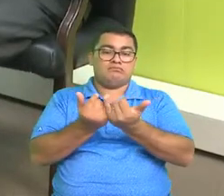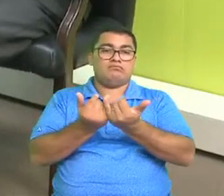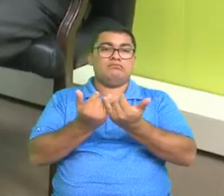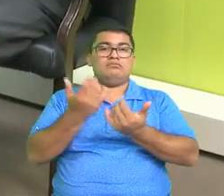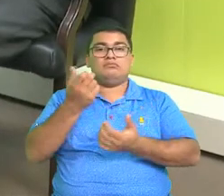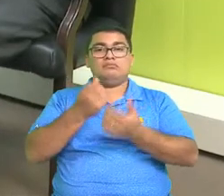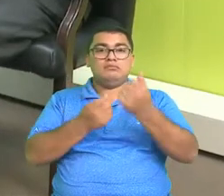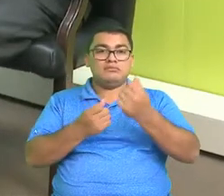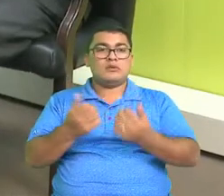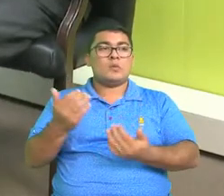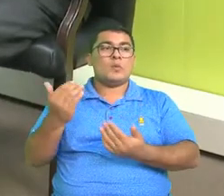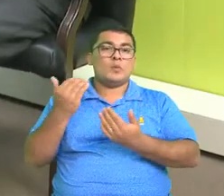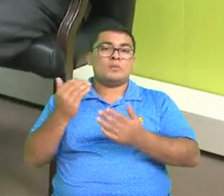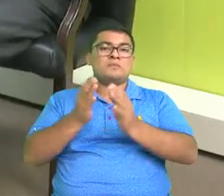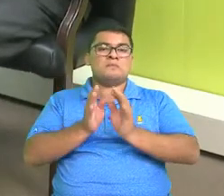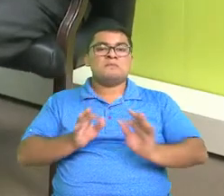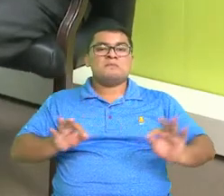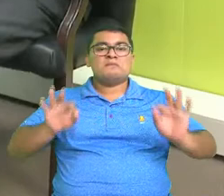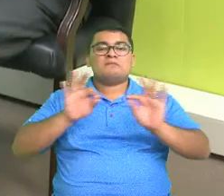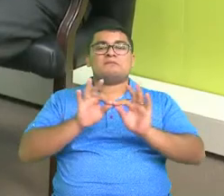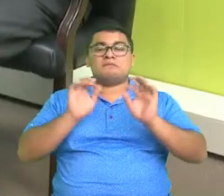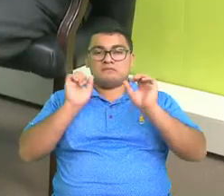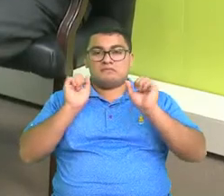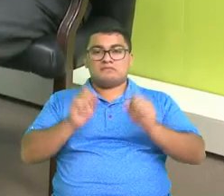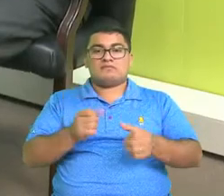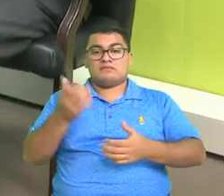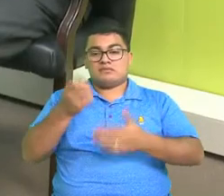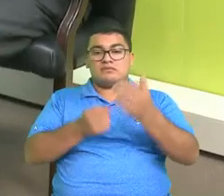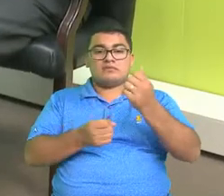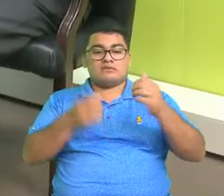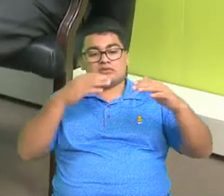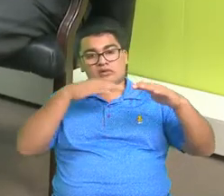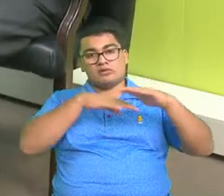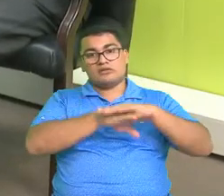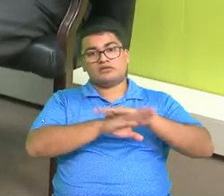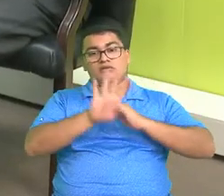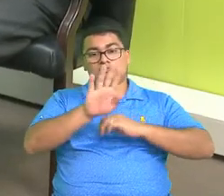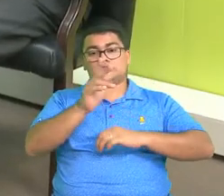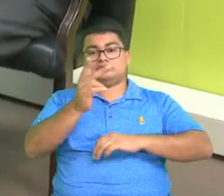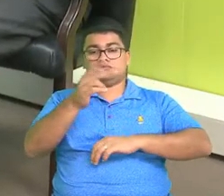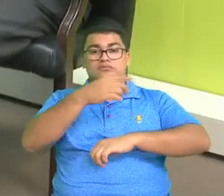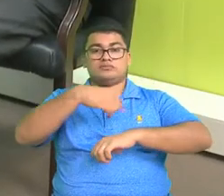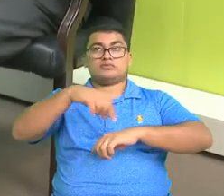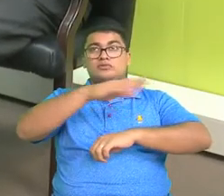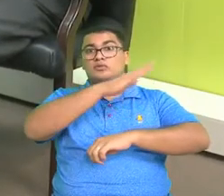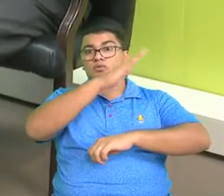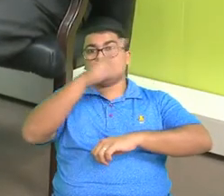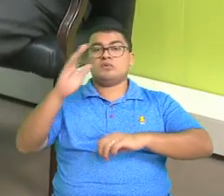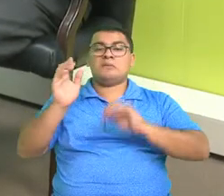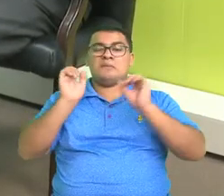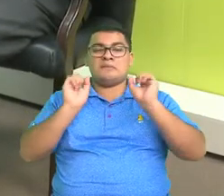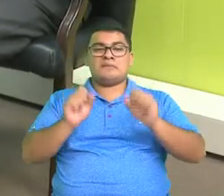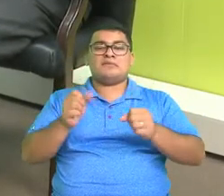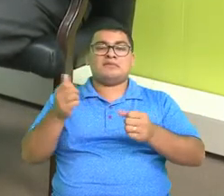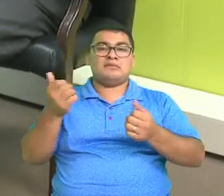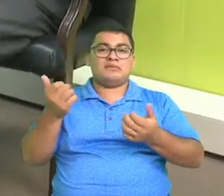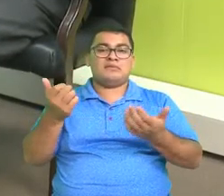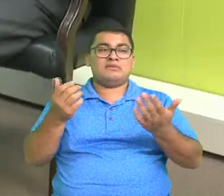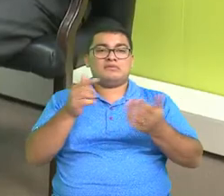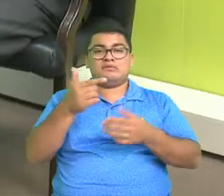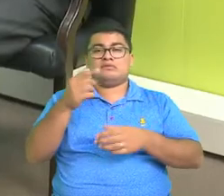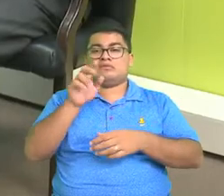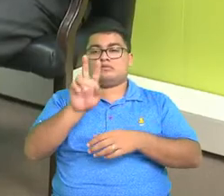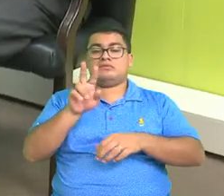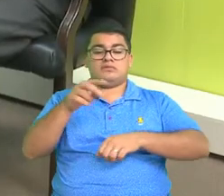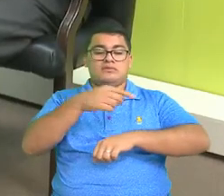leche, almacenándola. Se pueden almacenar en la refrigeradora hasta 48 horas en la parte baja, ¿verdad? O 72 horas si lo metes